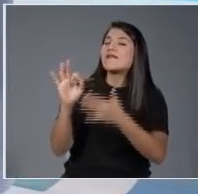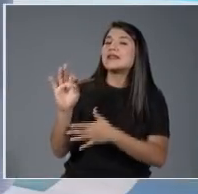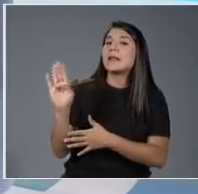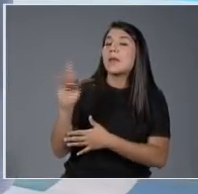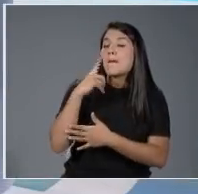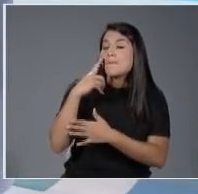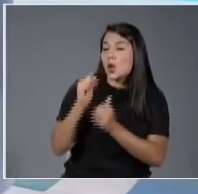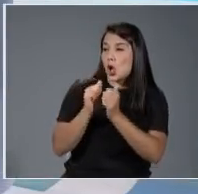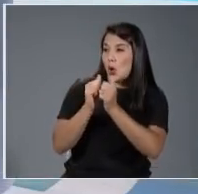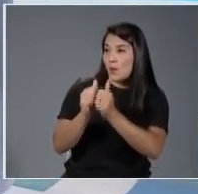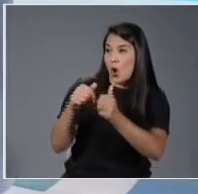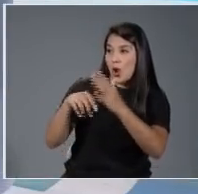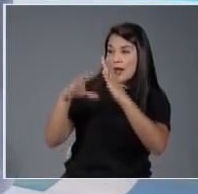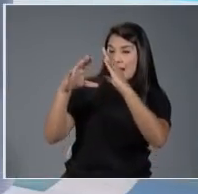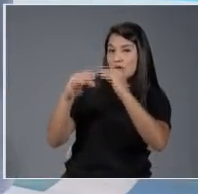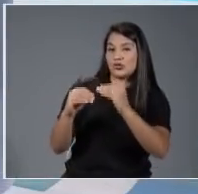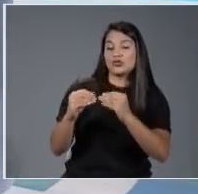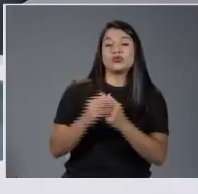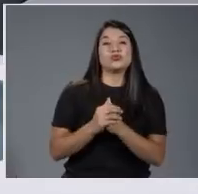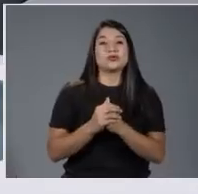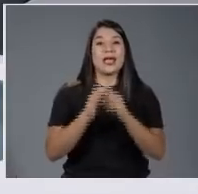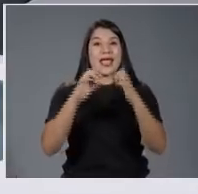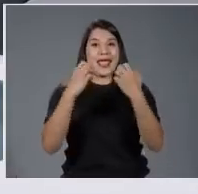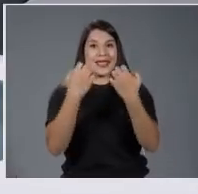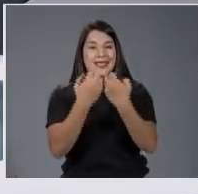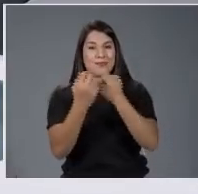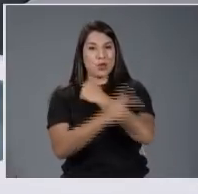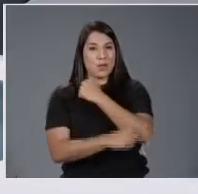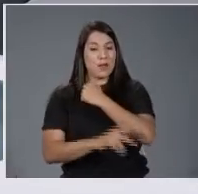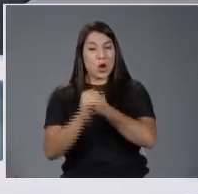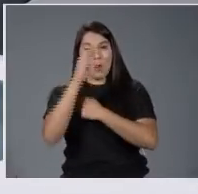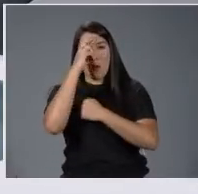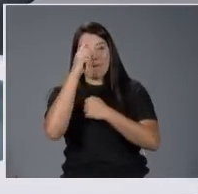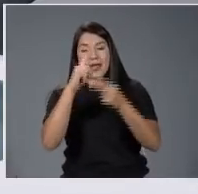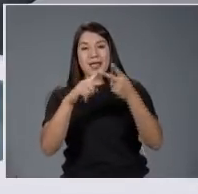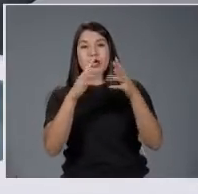acompañarnos en esta noche. Las delegaciones de países como México, Estados Unidos y Colombia